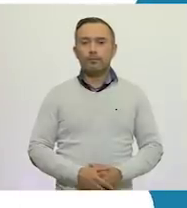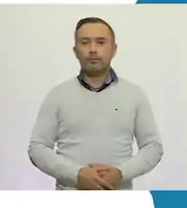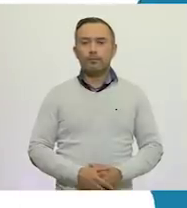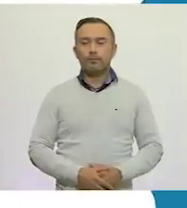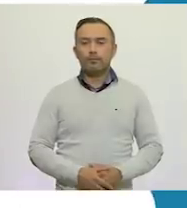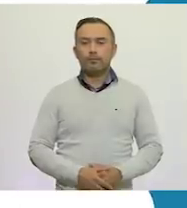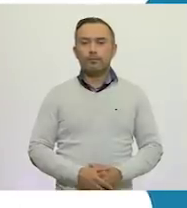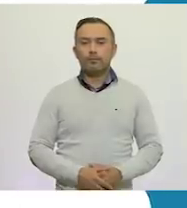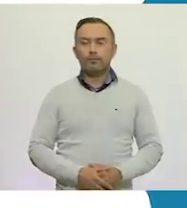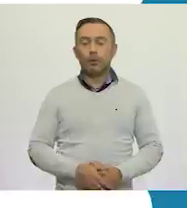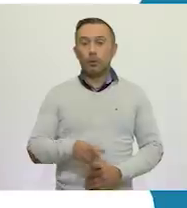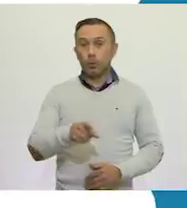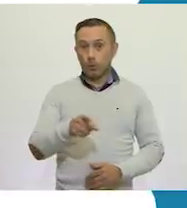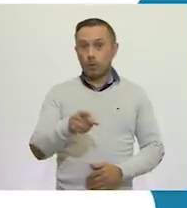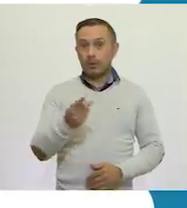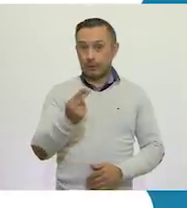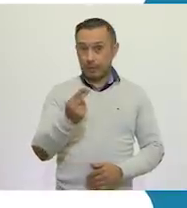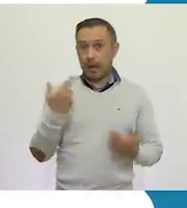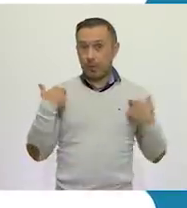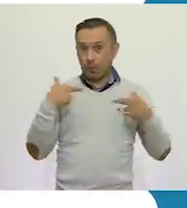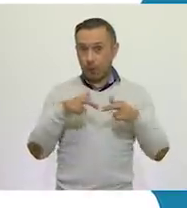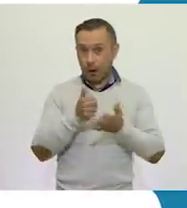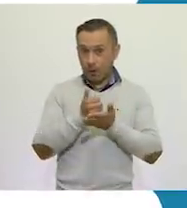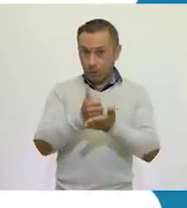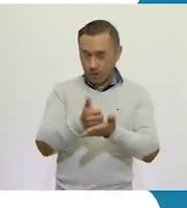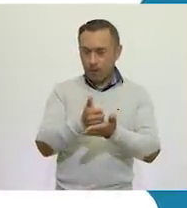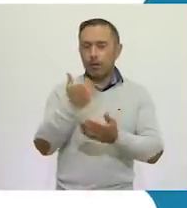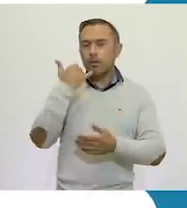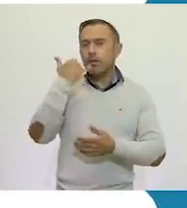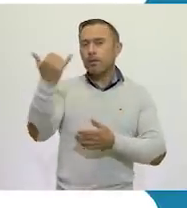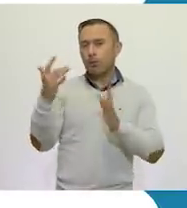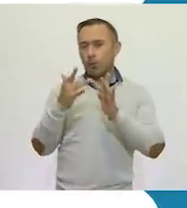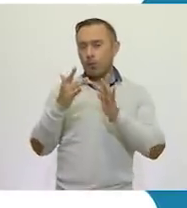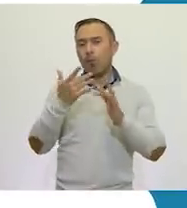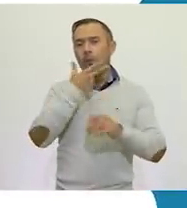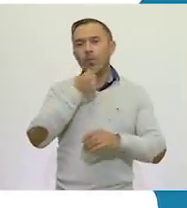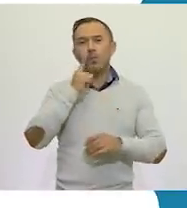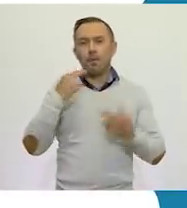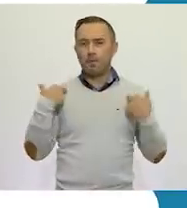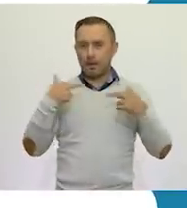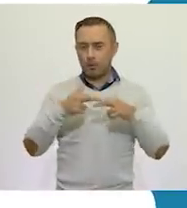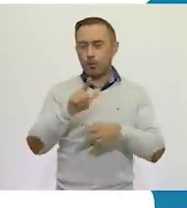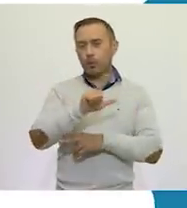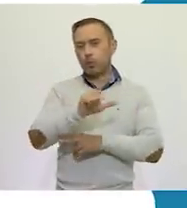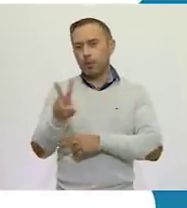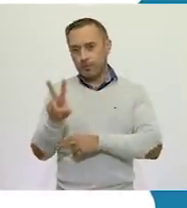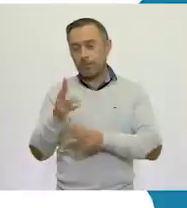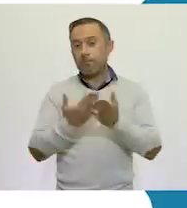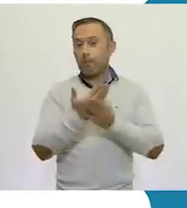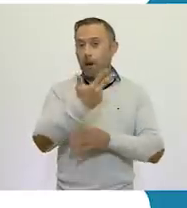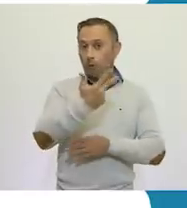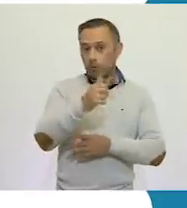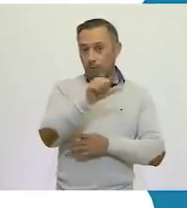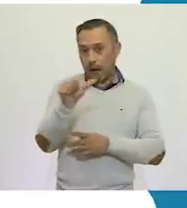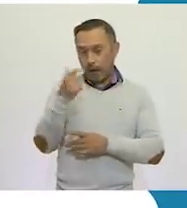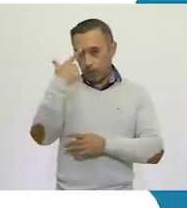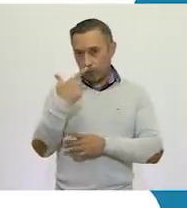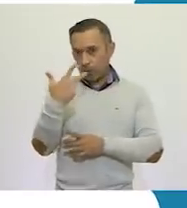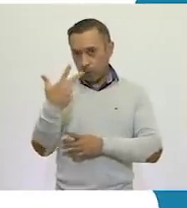Para solicitar apoyo pedagógico, comunícate con maestras y maestros de lunes a viernes de 8 a 20 horas al